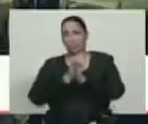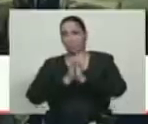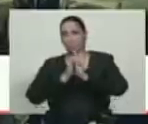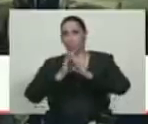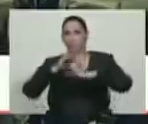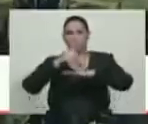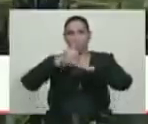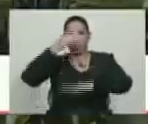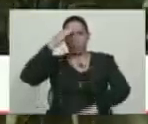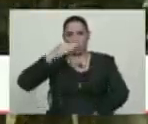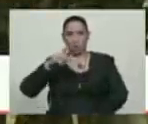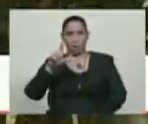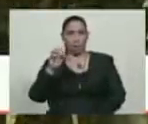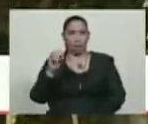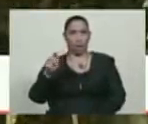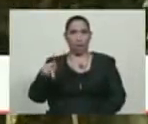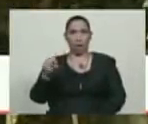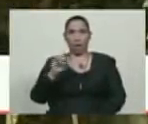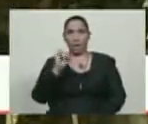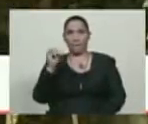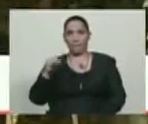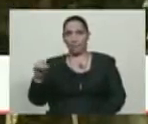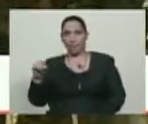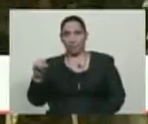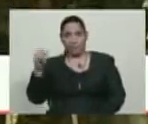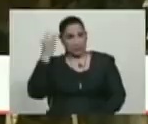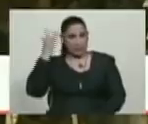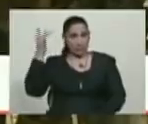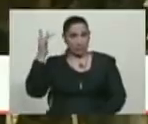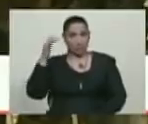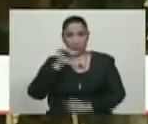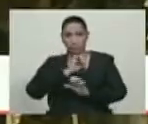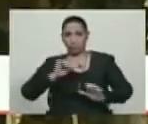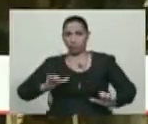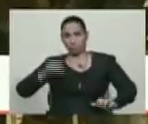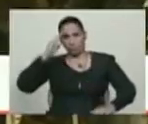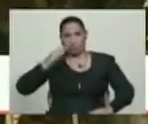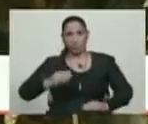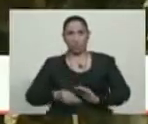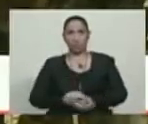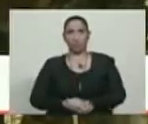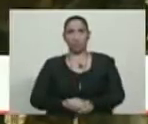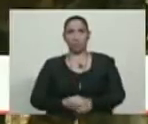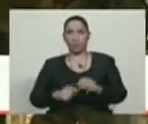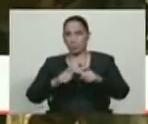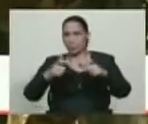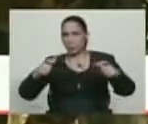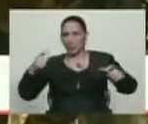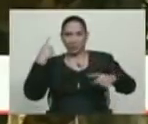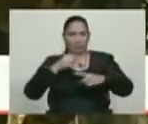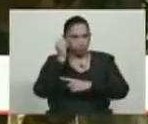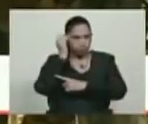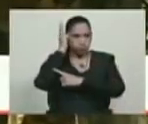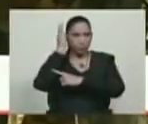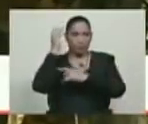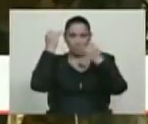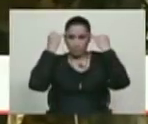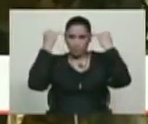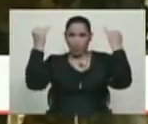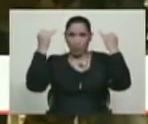Guardia Nacional es extraordinaria. Sobre esa base hay que expandir la capacidad de inteligencia